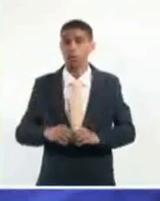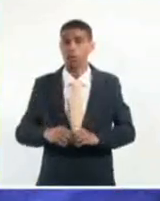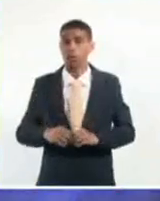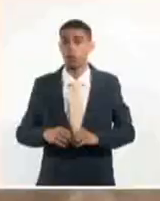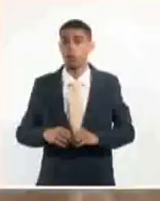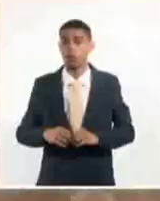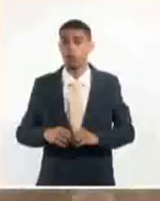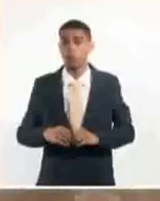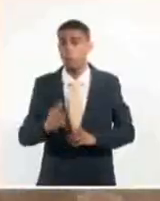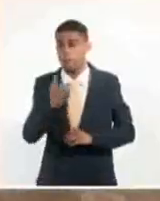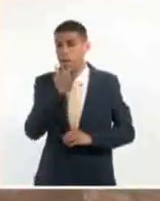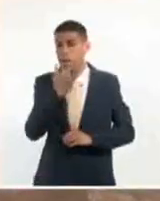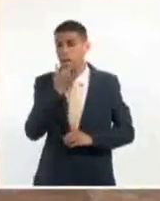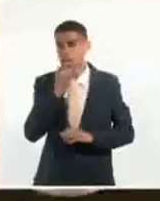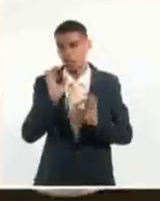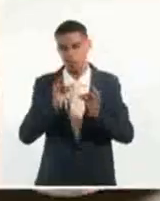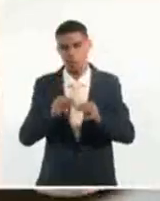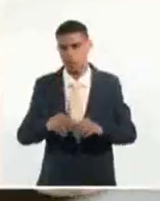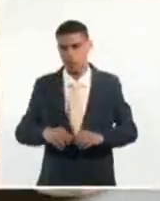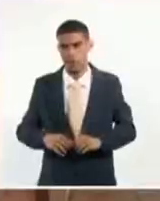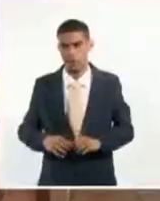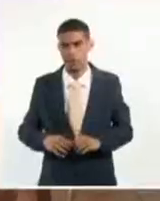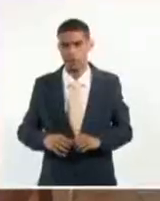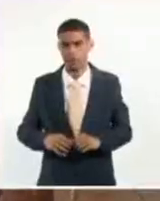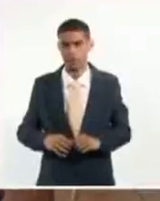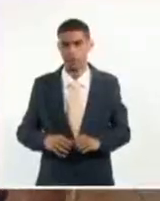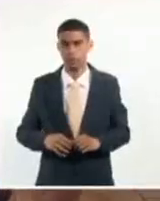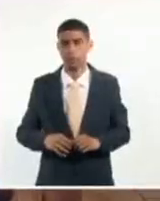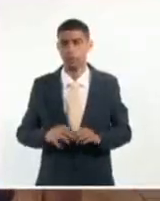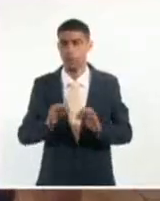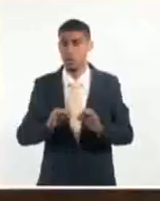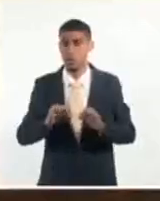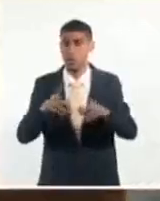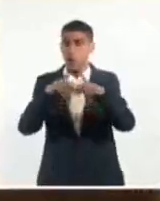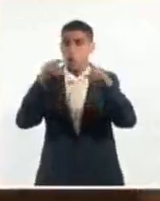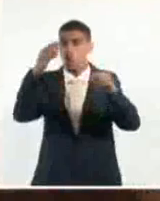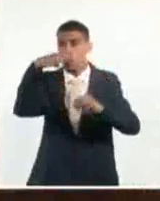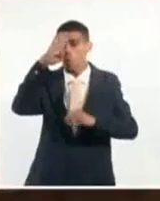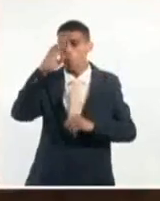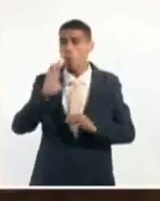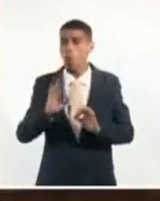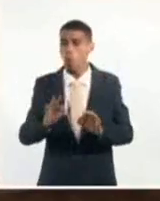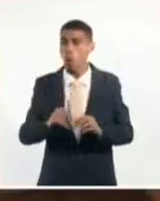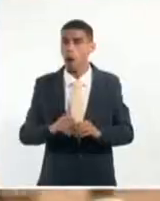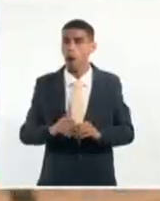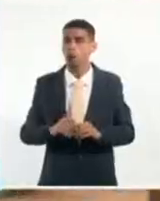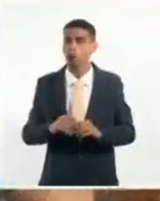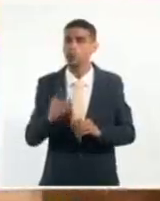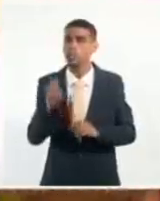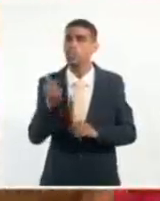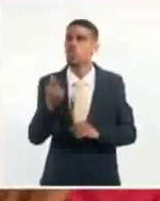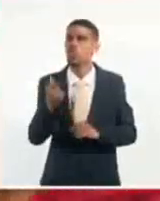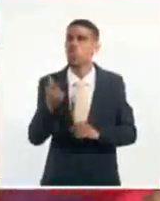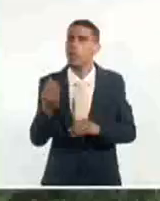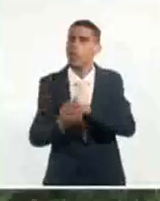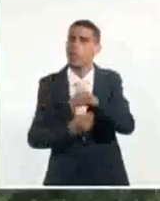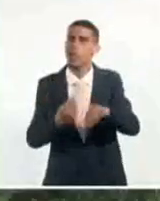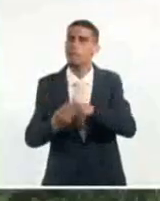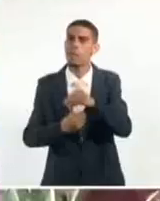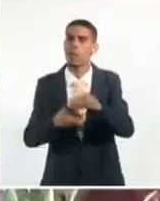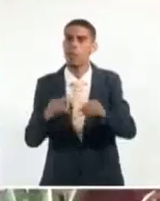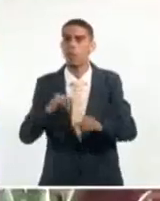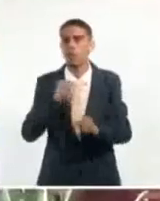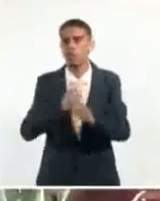de riesgos. Pese a las adversidades, el país no ceja en el empeño por dinamizar la economía y sus sectores